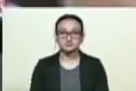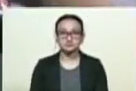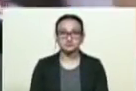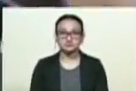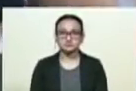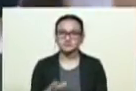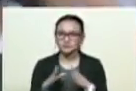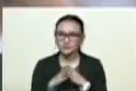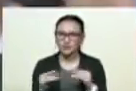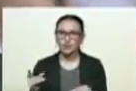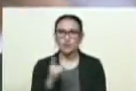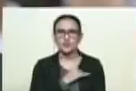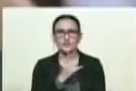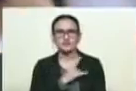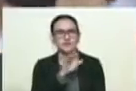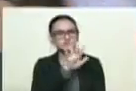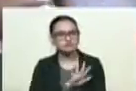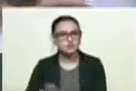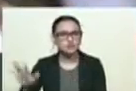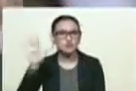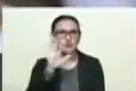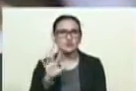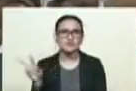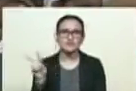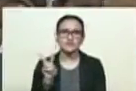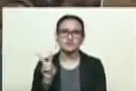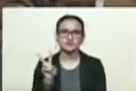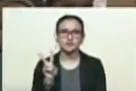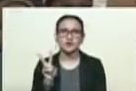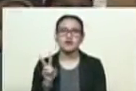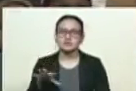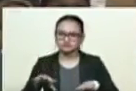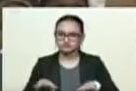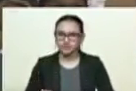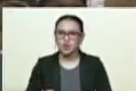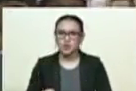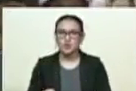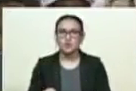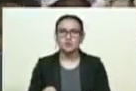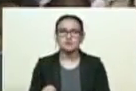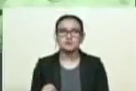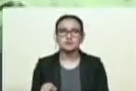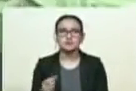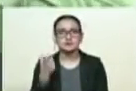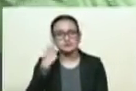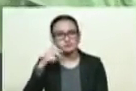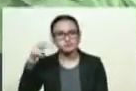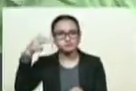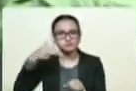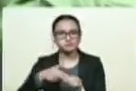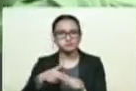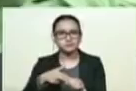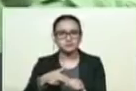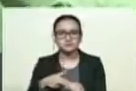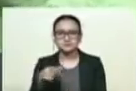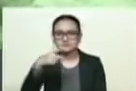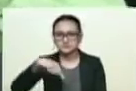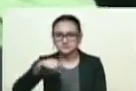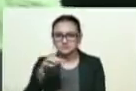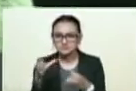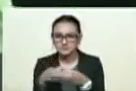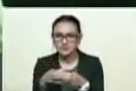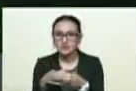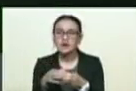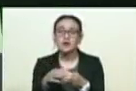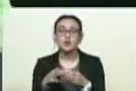Todas las universidades del país vamos a instalar granjas de criptomonedas para que la juventud